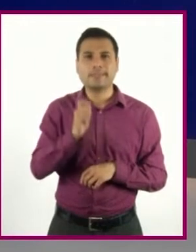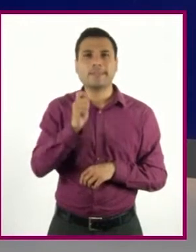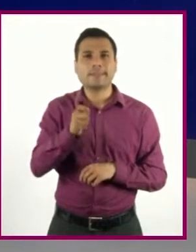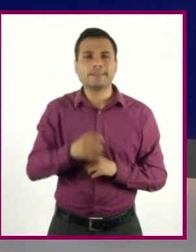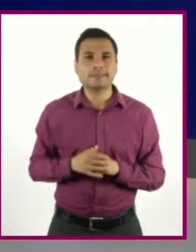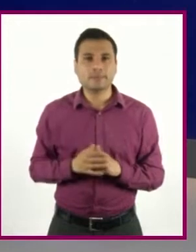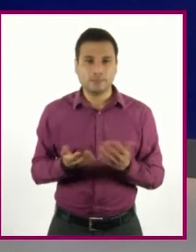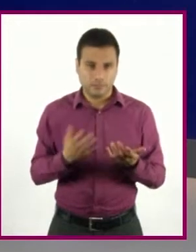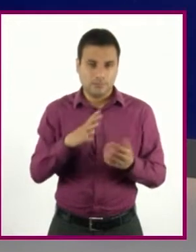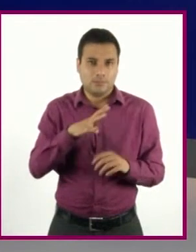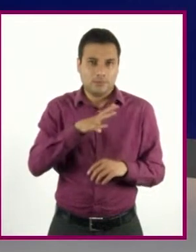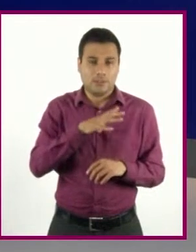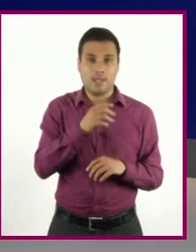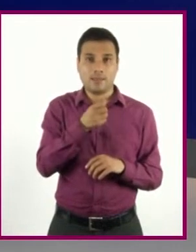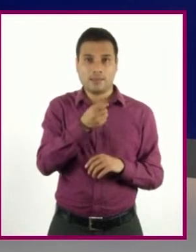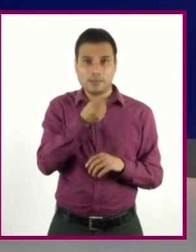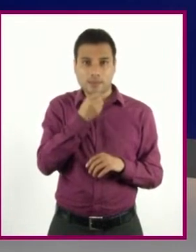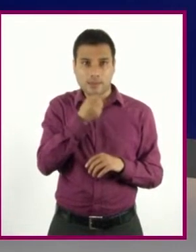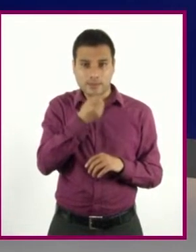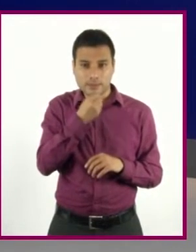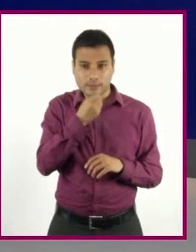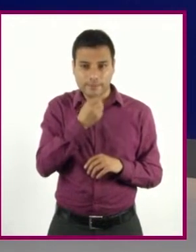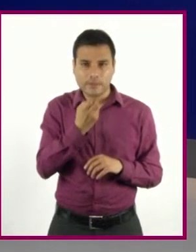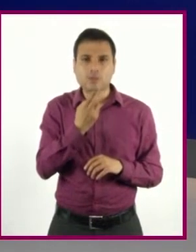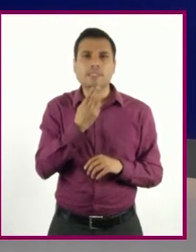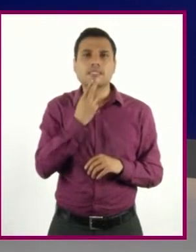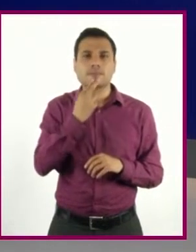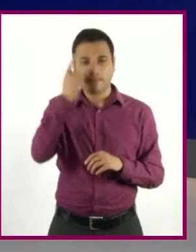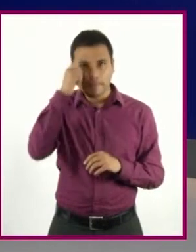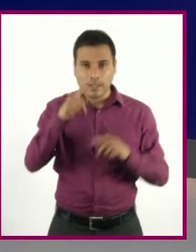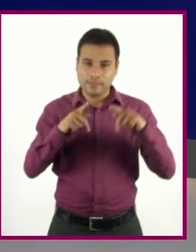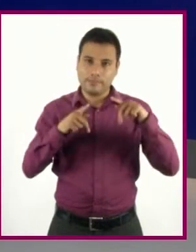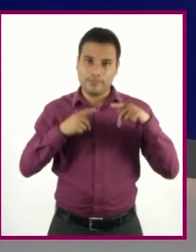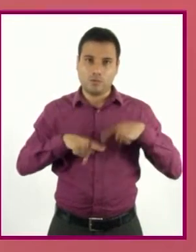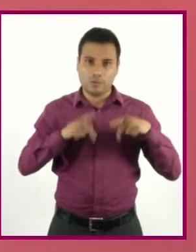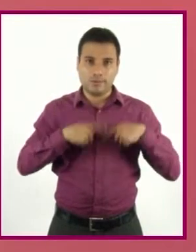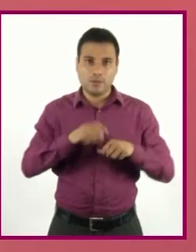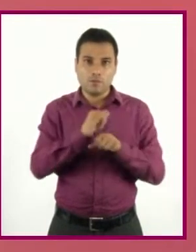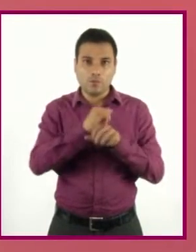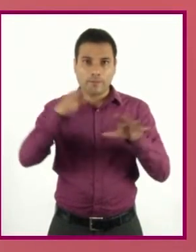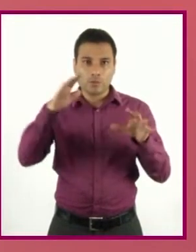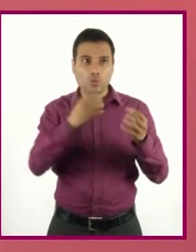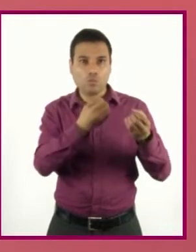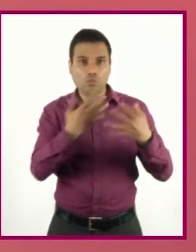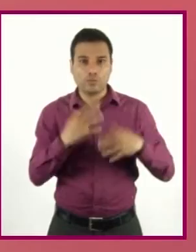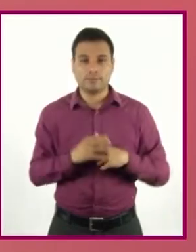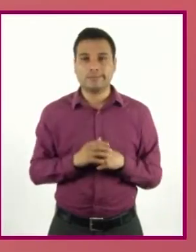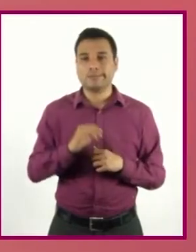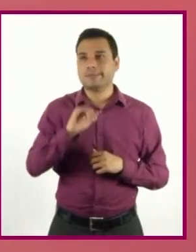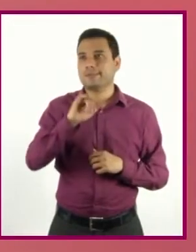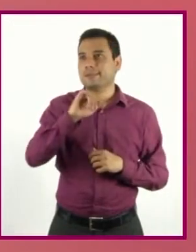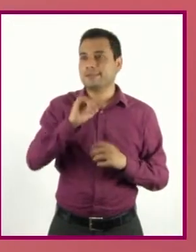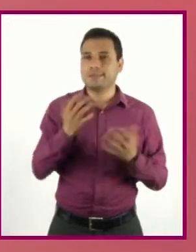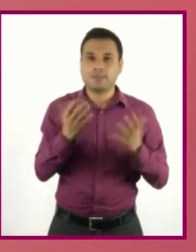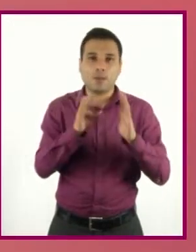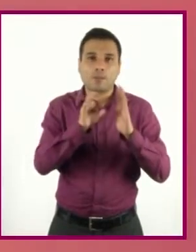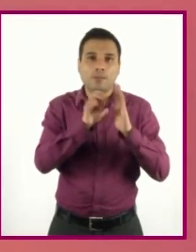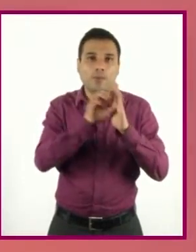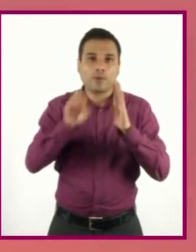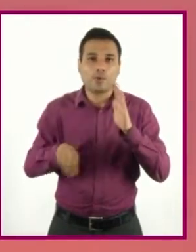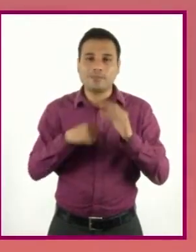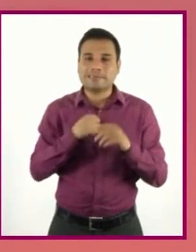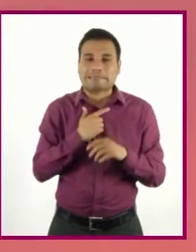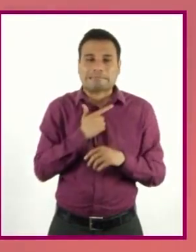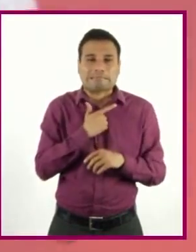la entrevista como una fuente de información fundamental. Claro, a mí me gusta ver